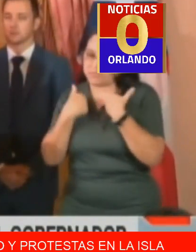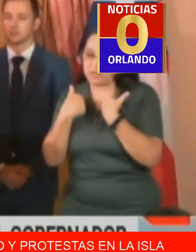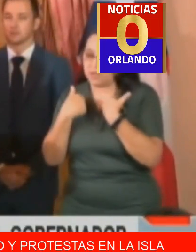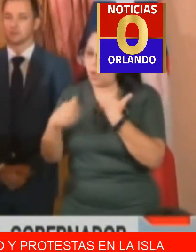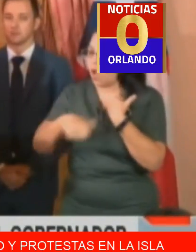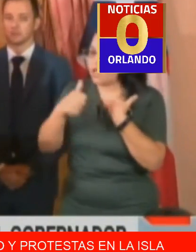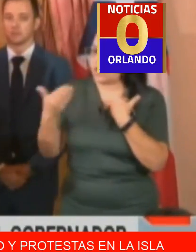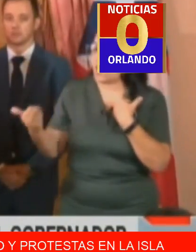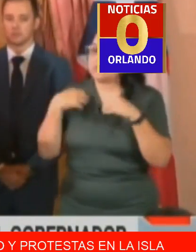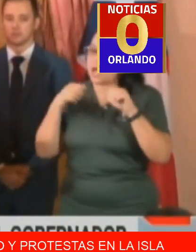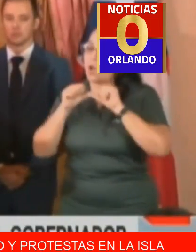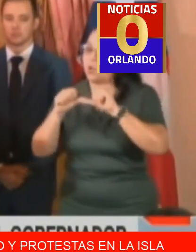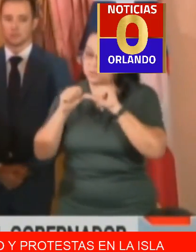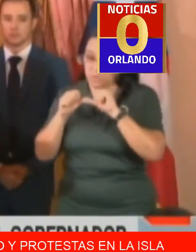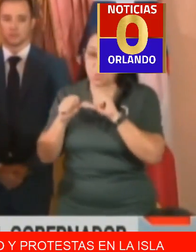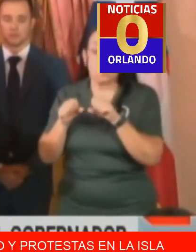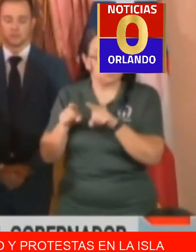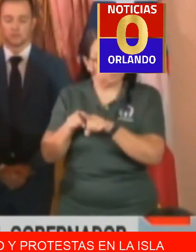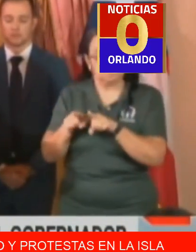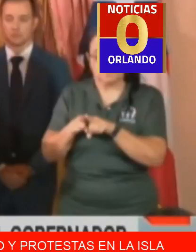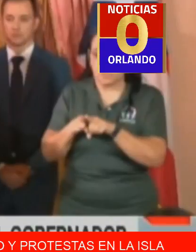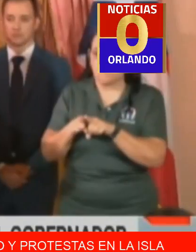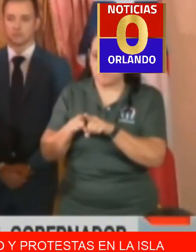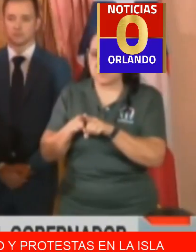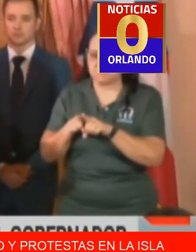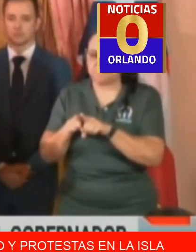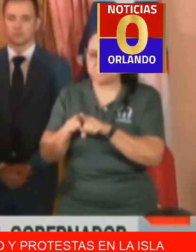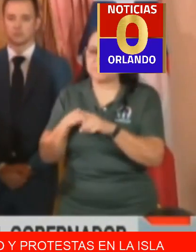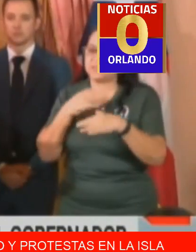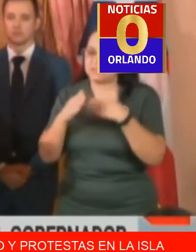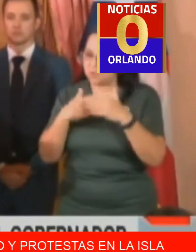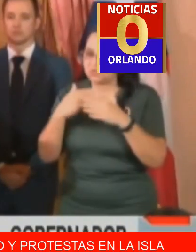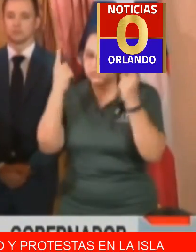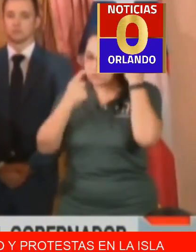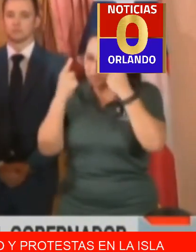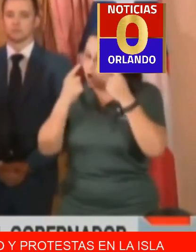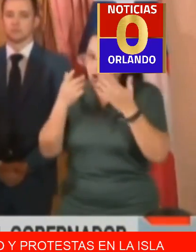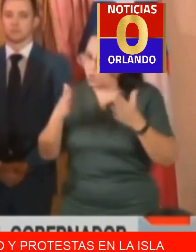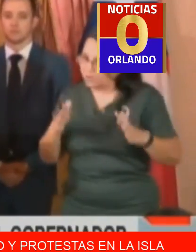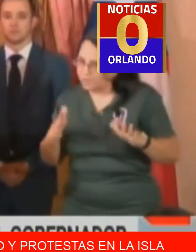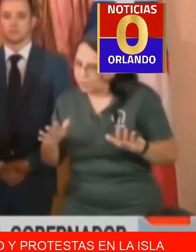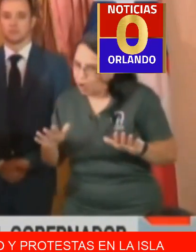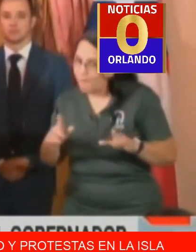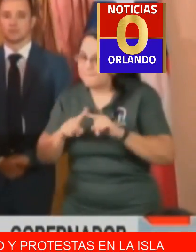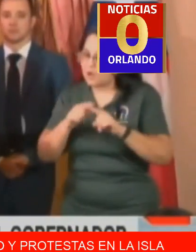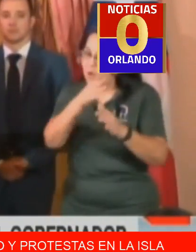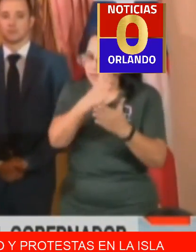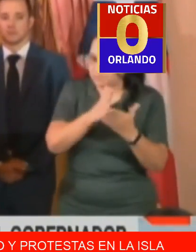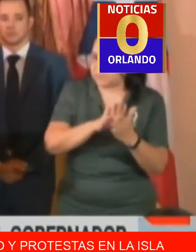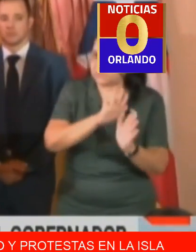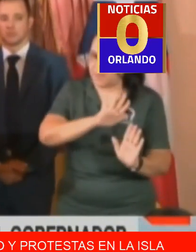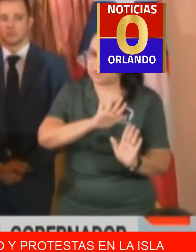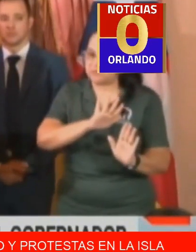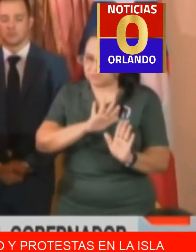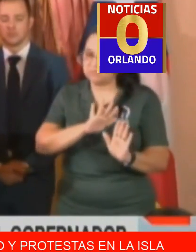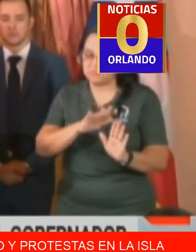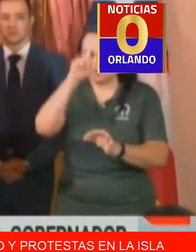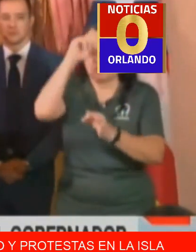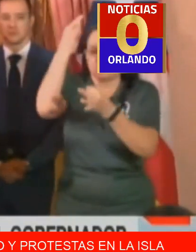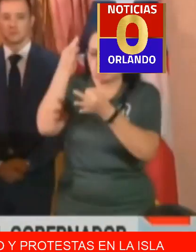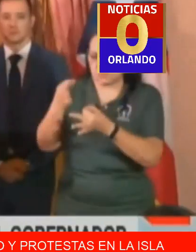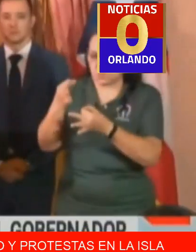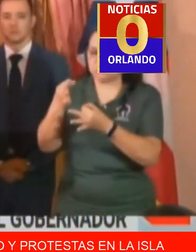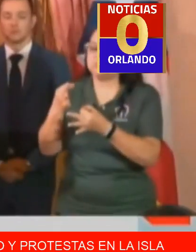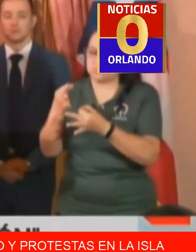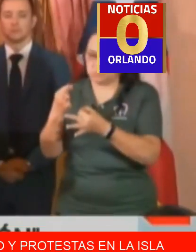que continúan en el íntero, o sea que el proceso de reflexión no es que culmina, pero en ese particular mi determinación y mi decisión